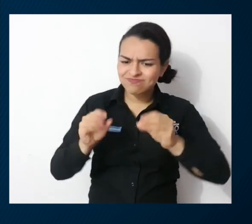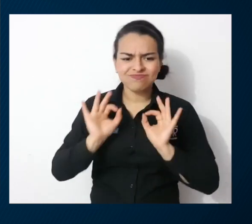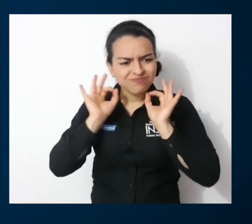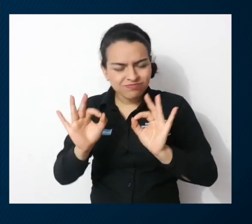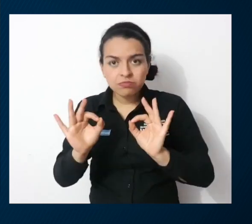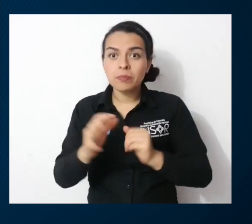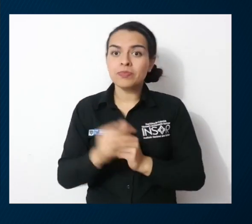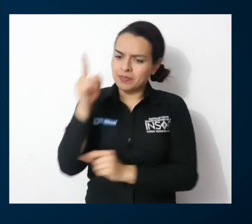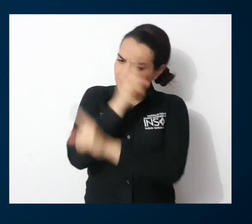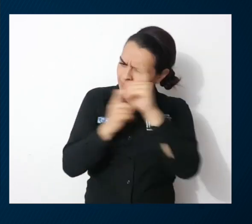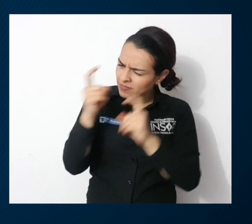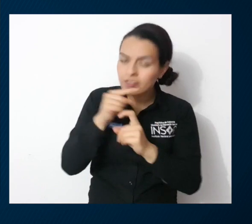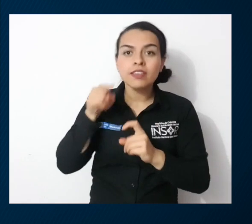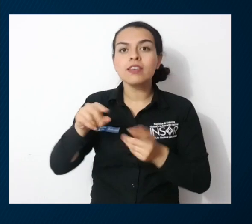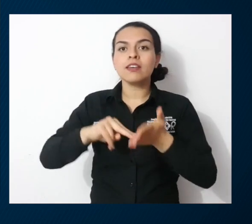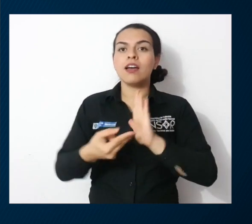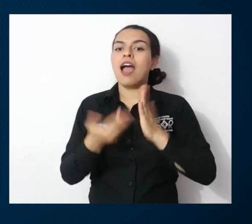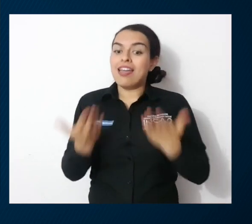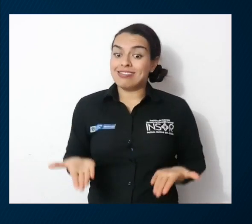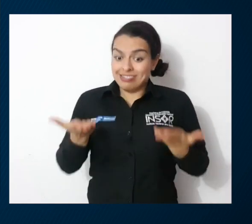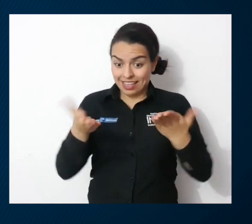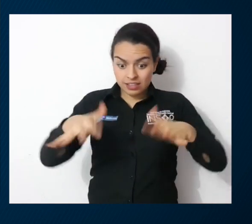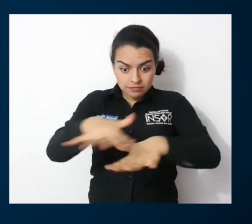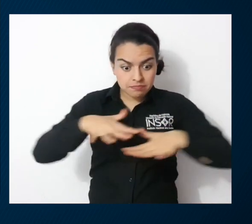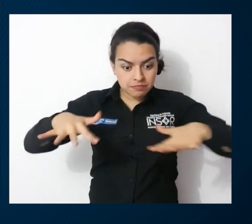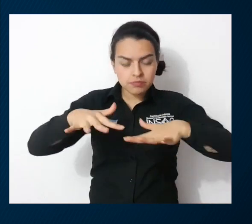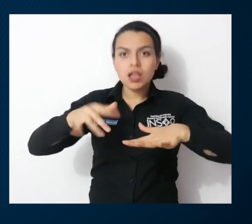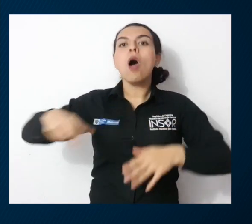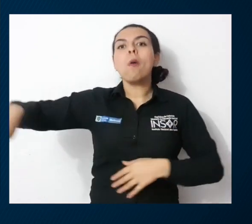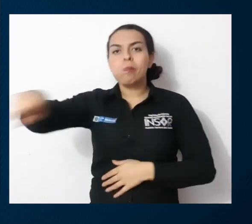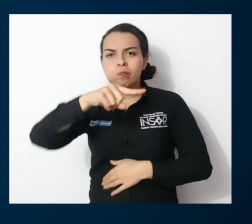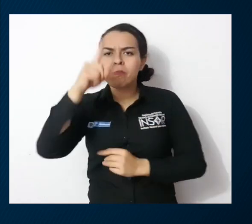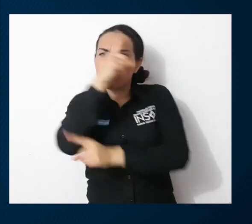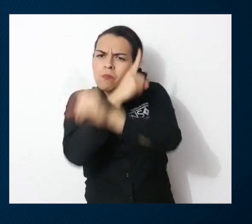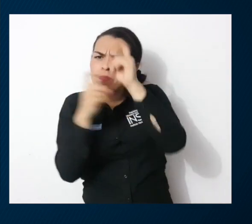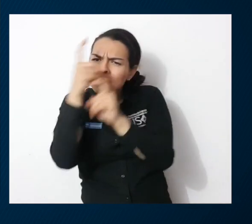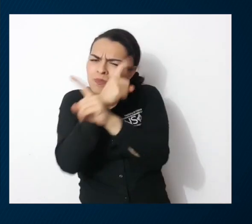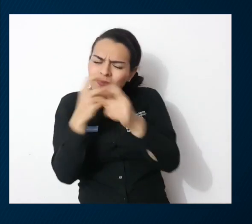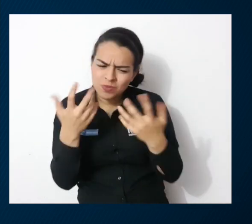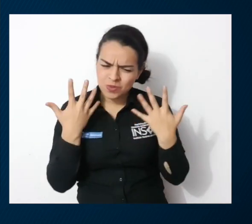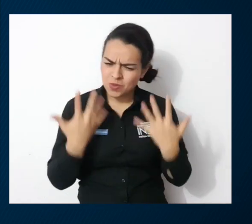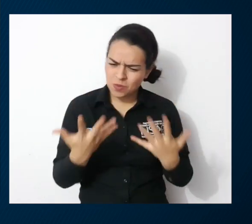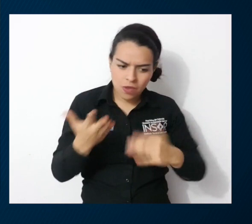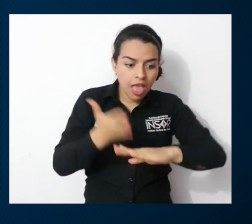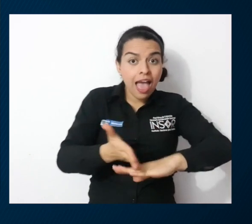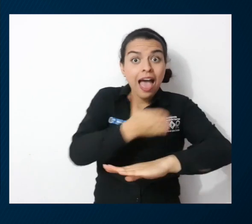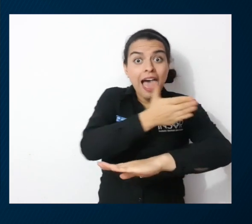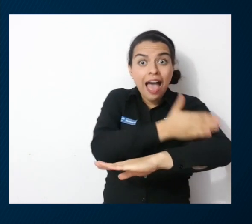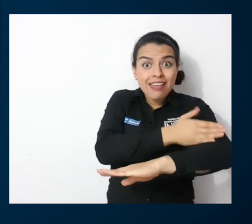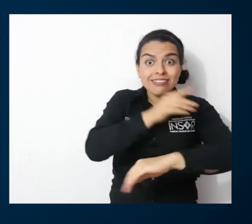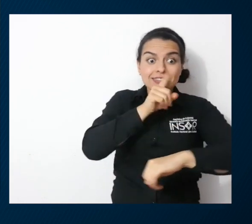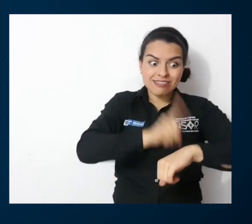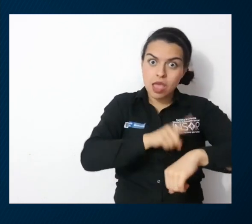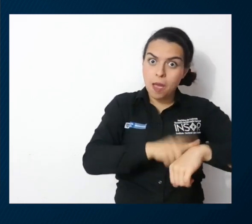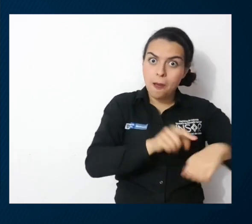Que los maestros encuentren en el espacio la necesidad, la obligación de reflexionar sobre lo que